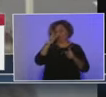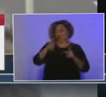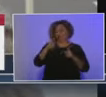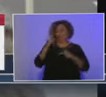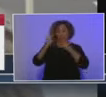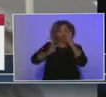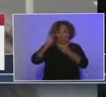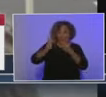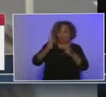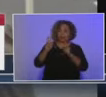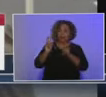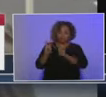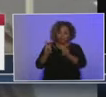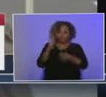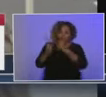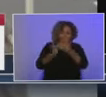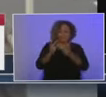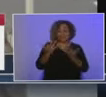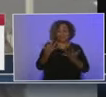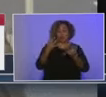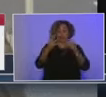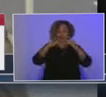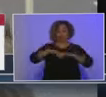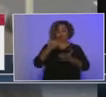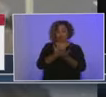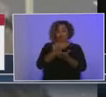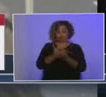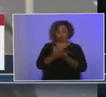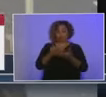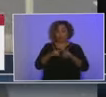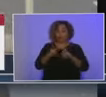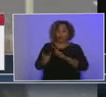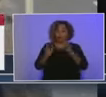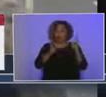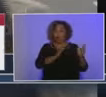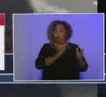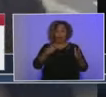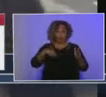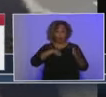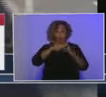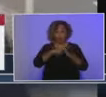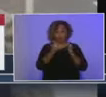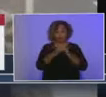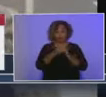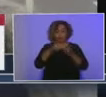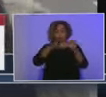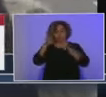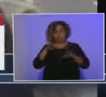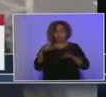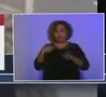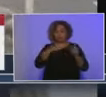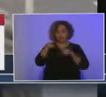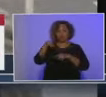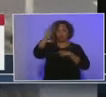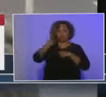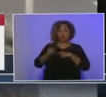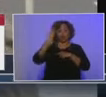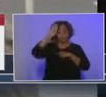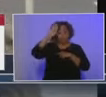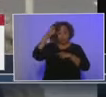economía realmente está colapsando en esta zona. Por otro lado, cuando comenzamos nuestra cobertura hablábamos del sur del Bronx